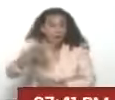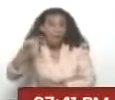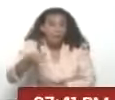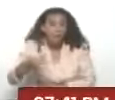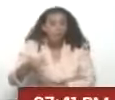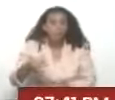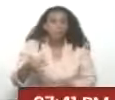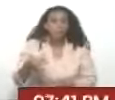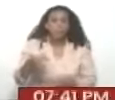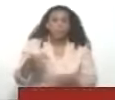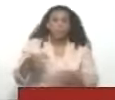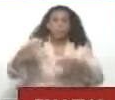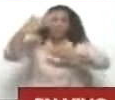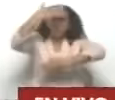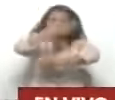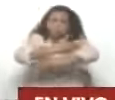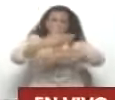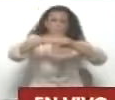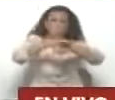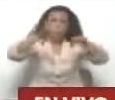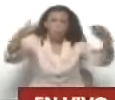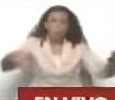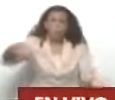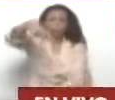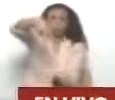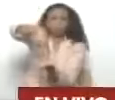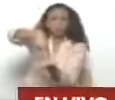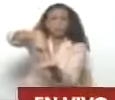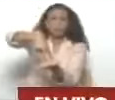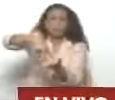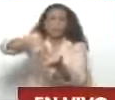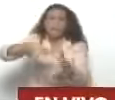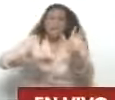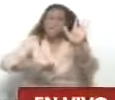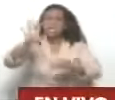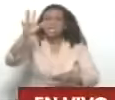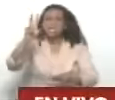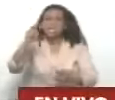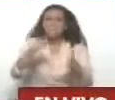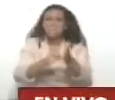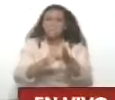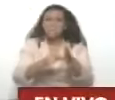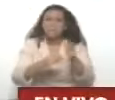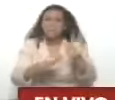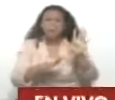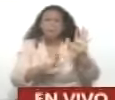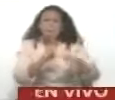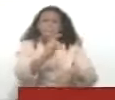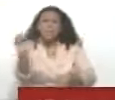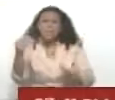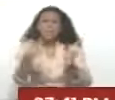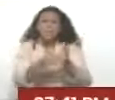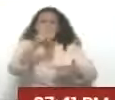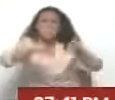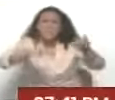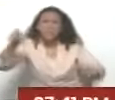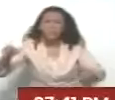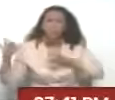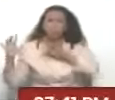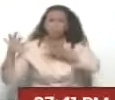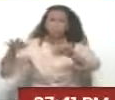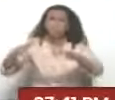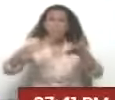Cuando estaba, pusieron una tarima y había allí, no sé, 15.000, 20.000 personas de todo el barrio La